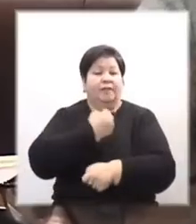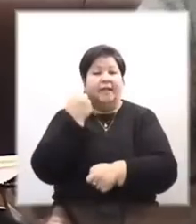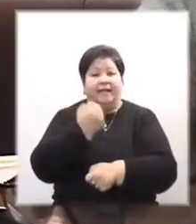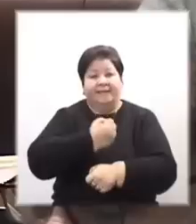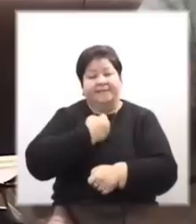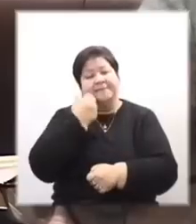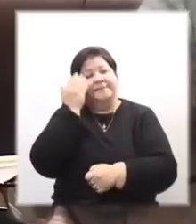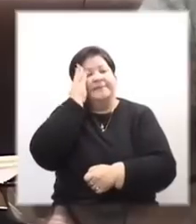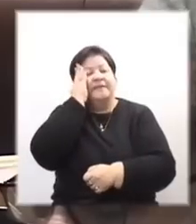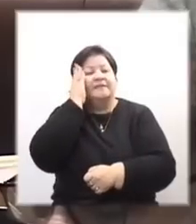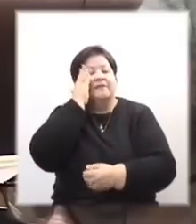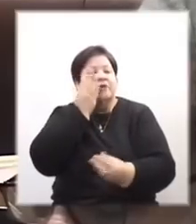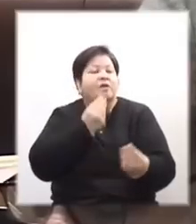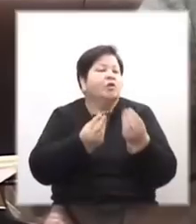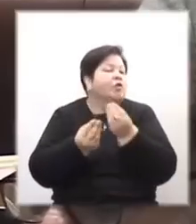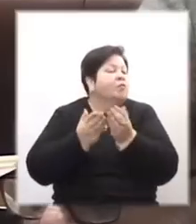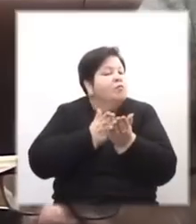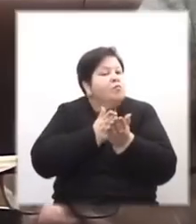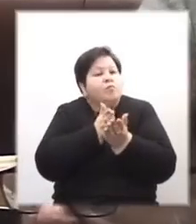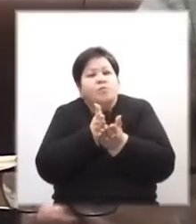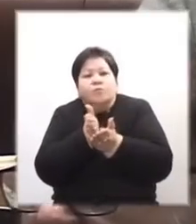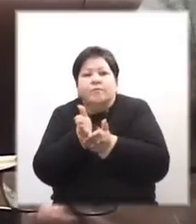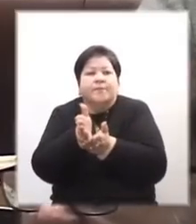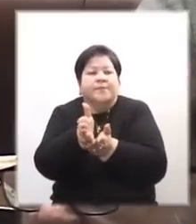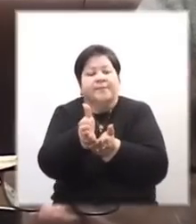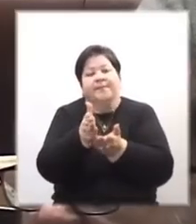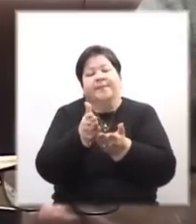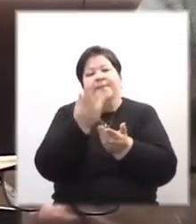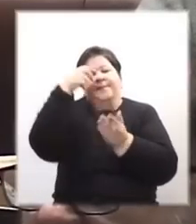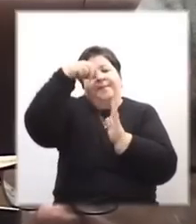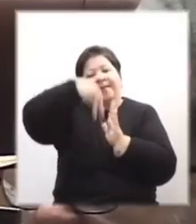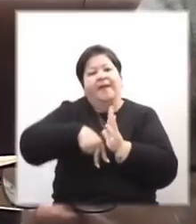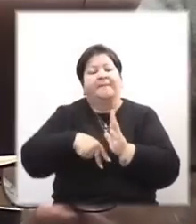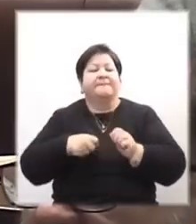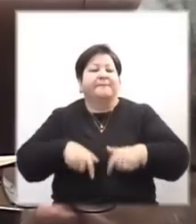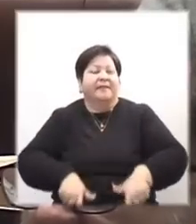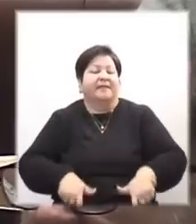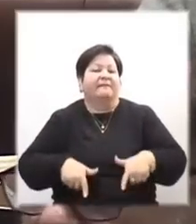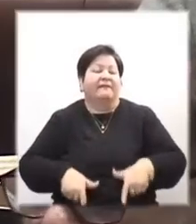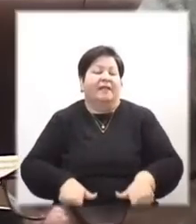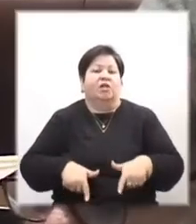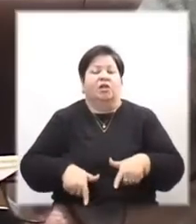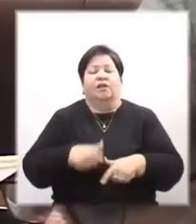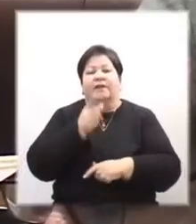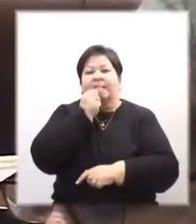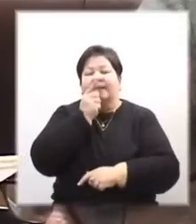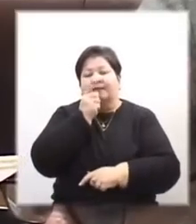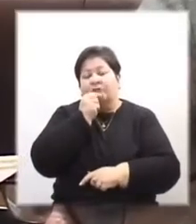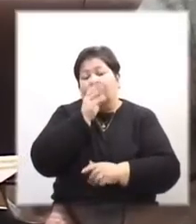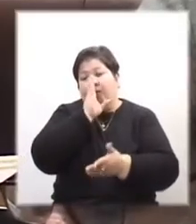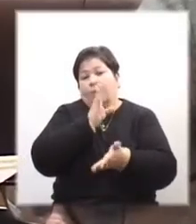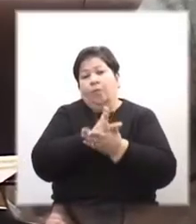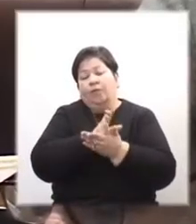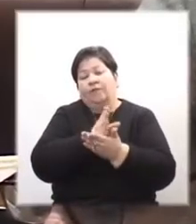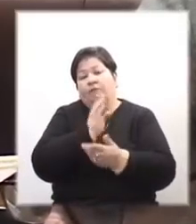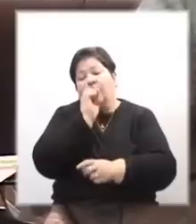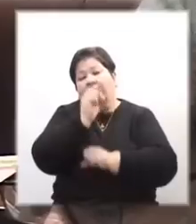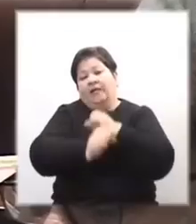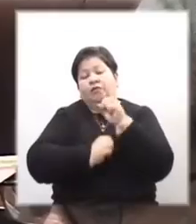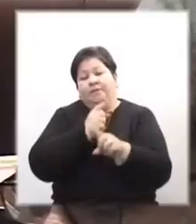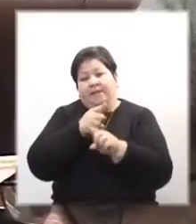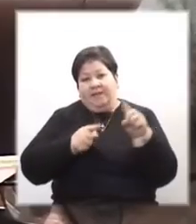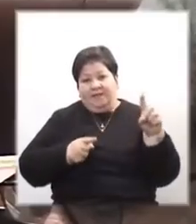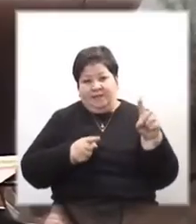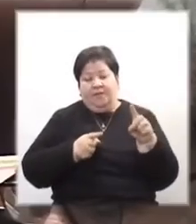saber el rumbo y los planes que tiene el Ministerio del Interior para el último año y medio de periodo de gobierno.